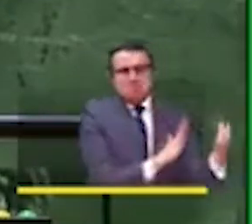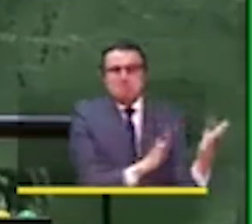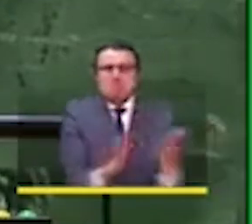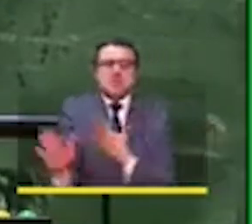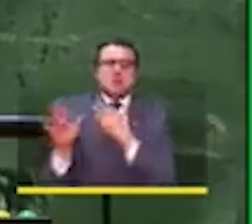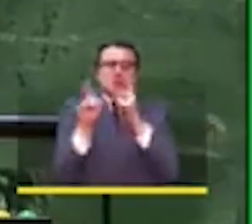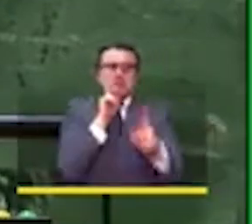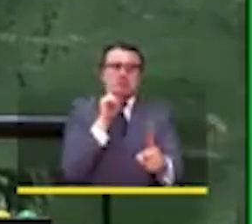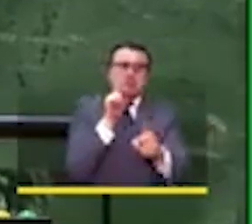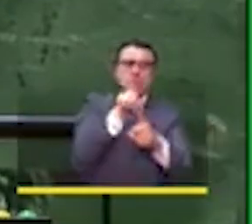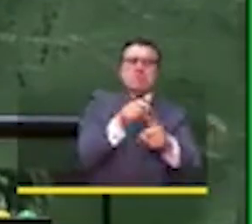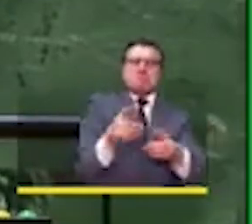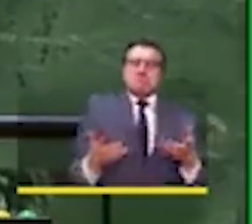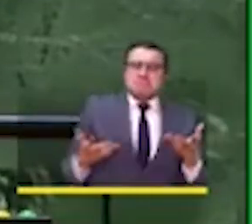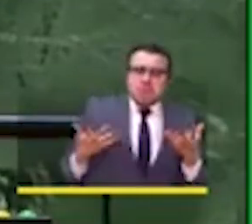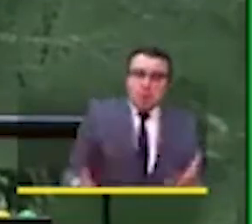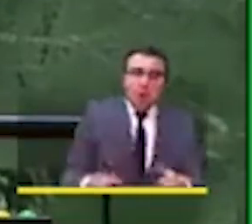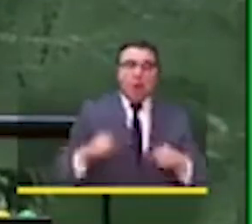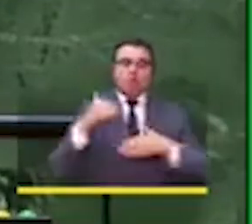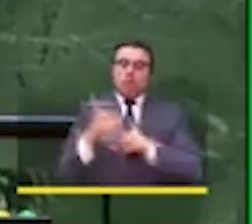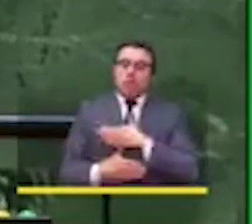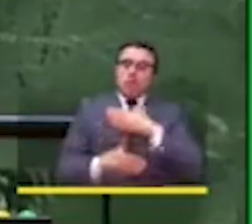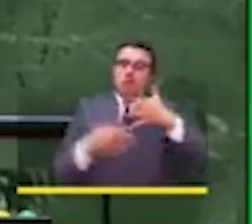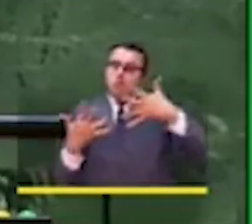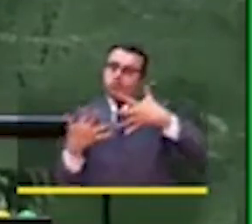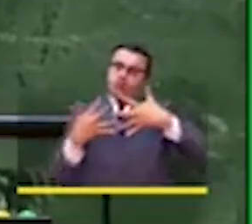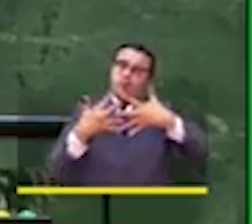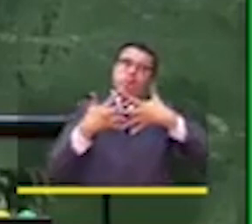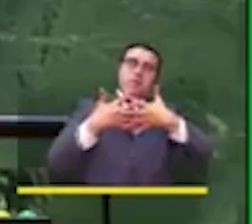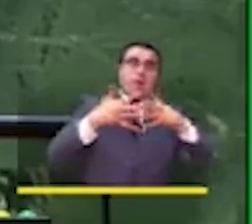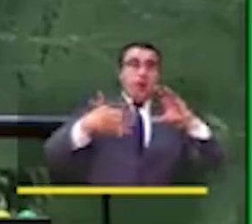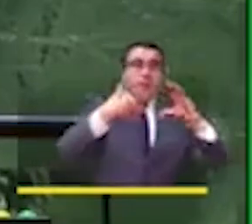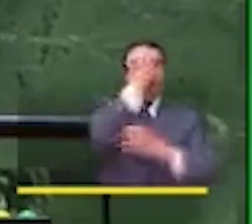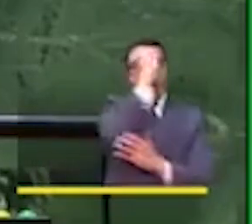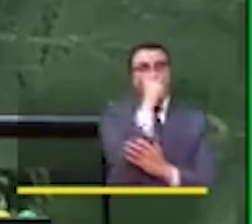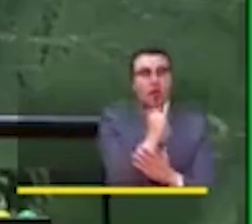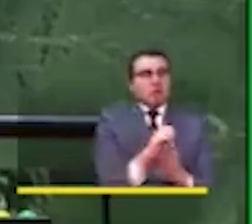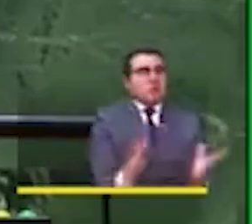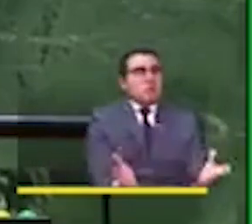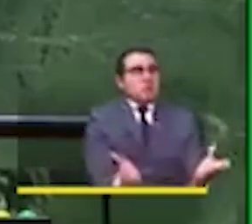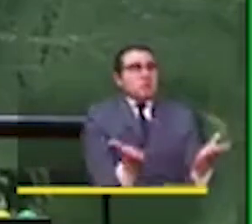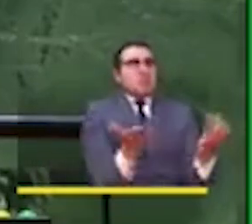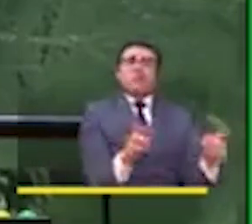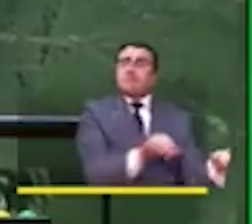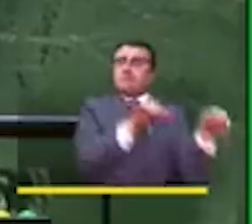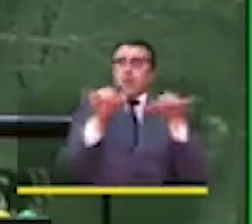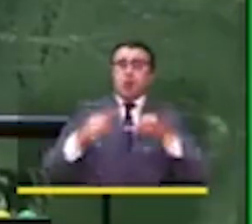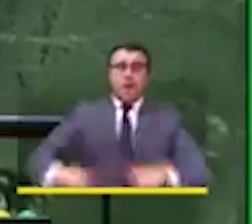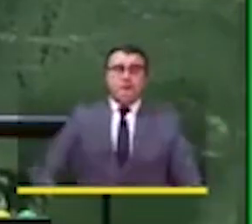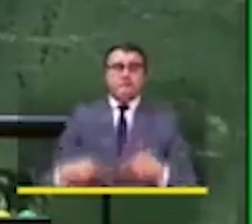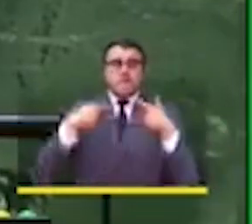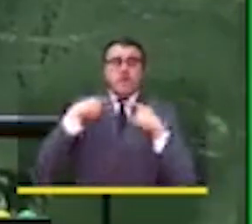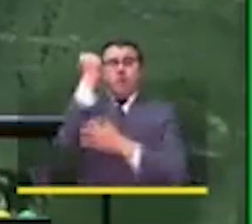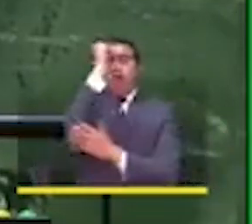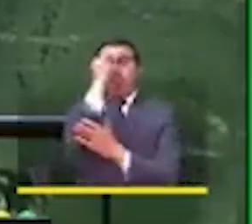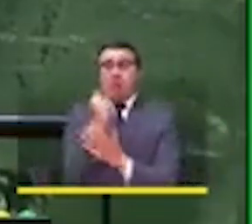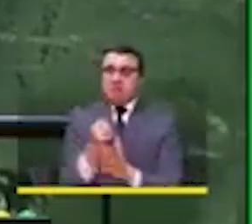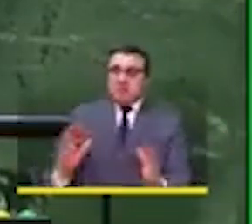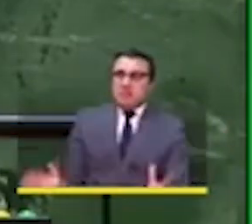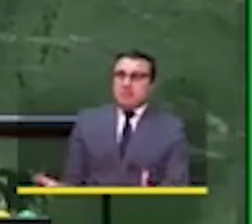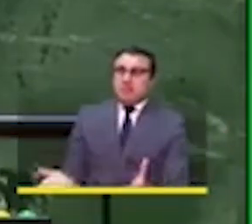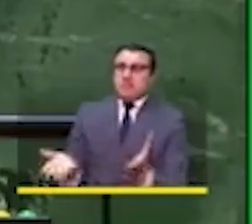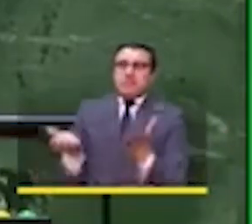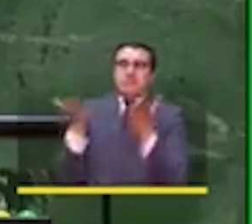superar, mitigando y adaptando la crisis climática, que es la crisis de la vida. Es revivir